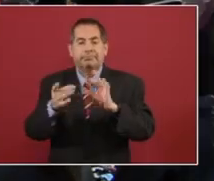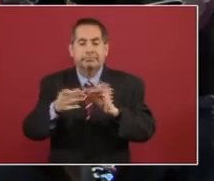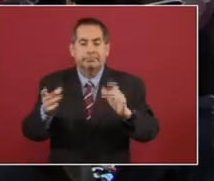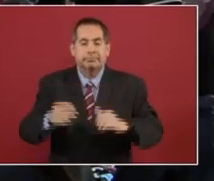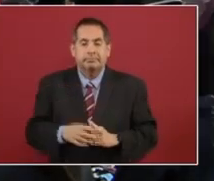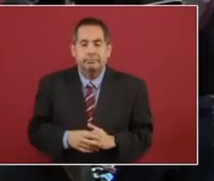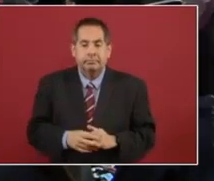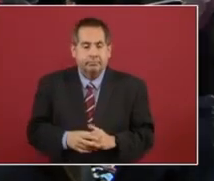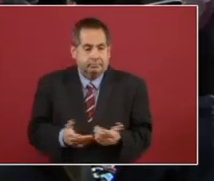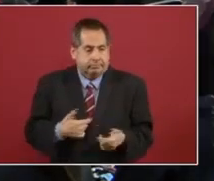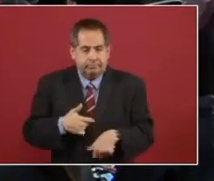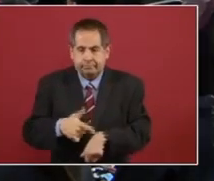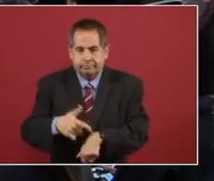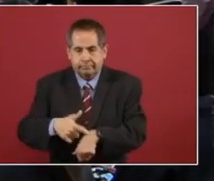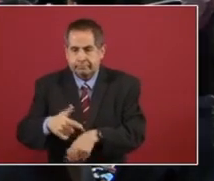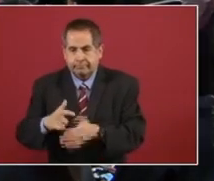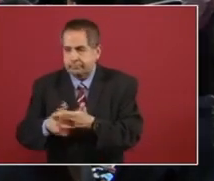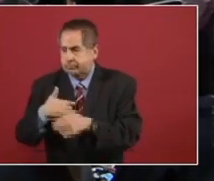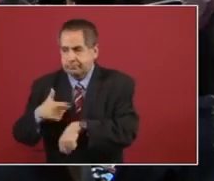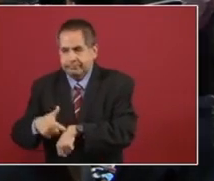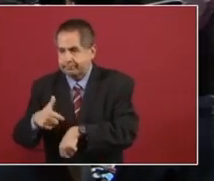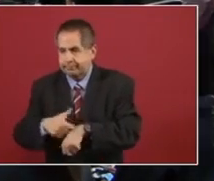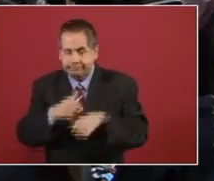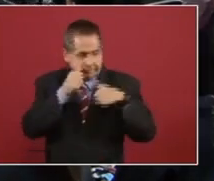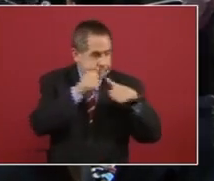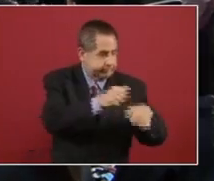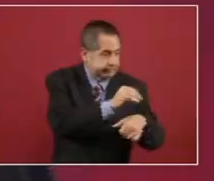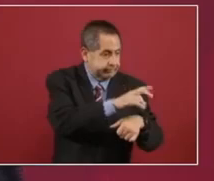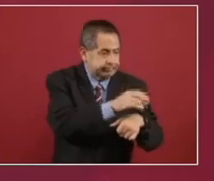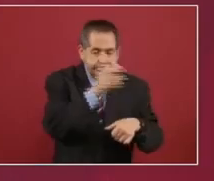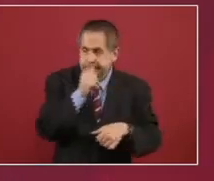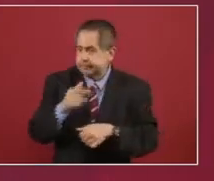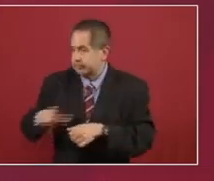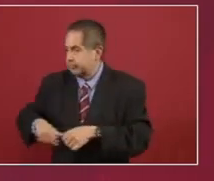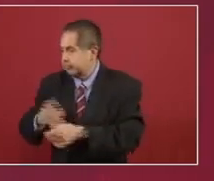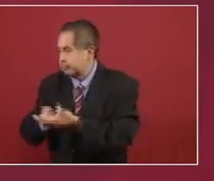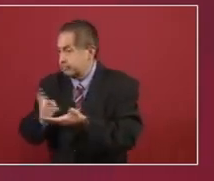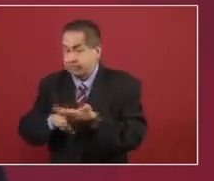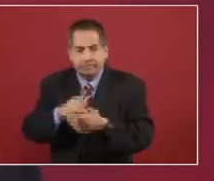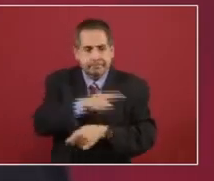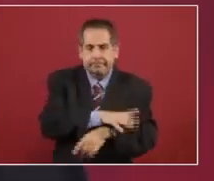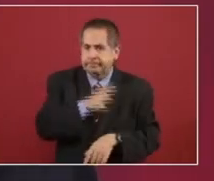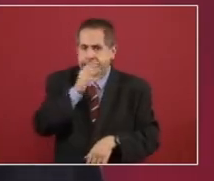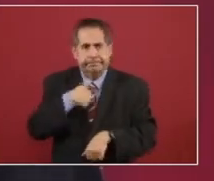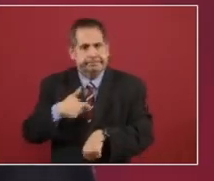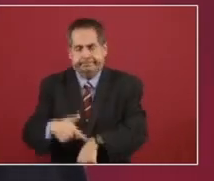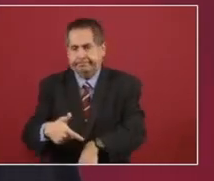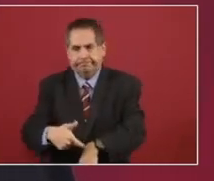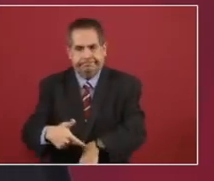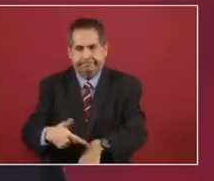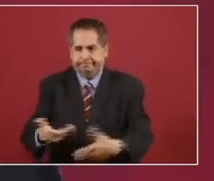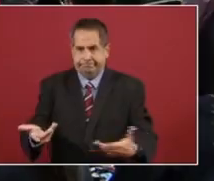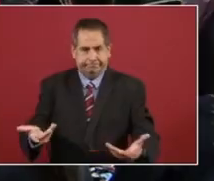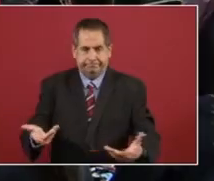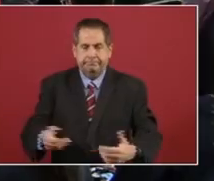coloquialmente, ¿a qué horas? Ya no tengo tiempo,